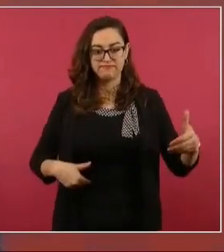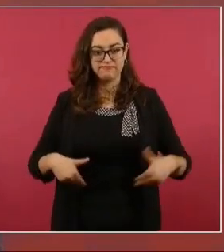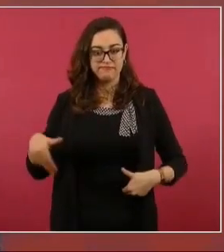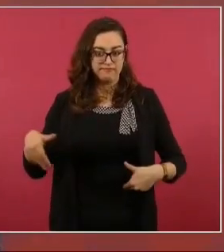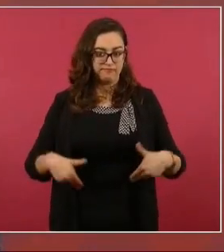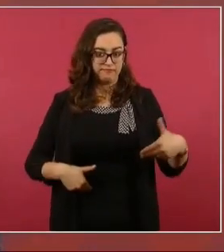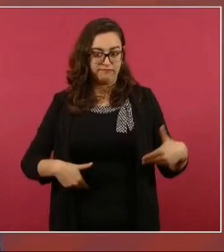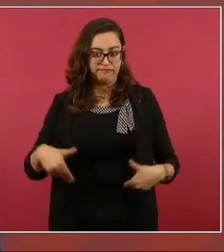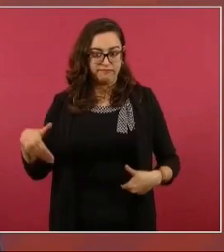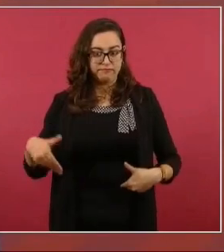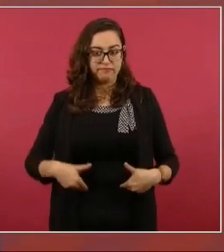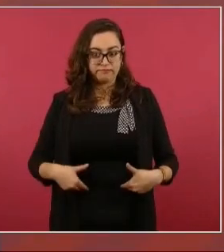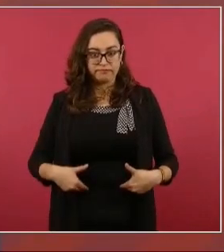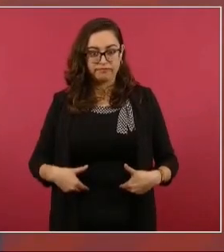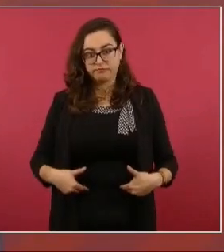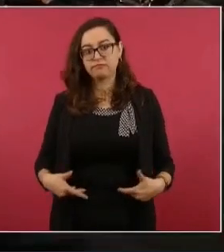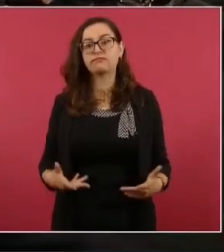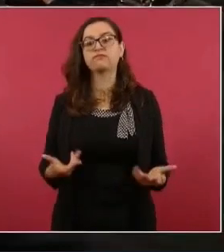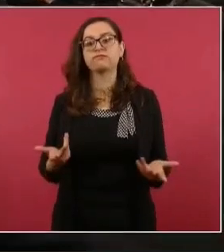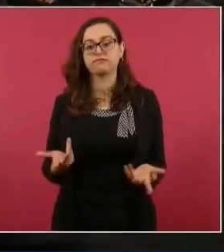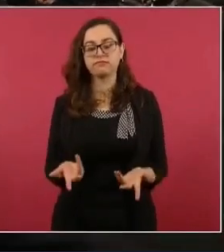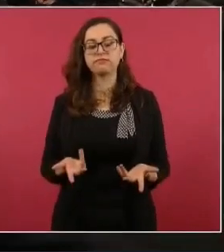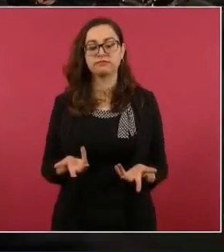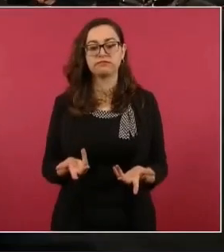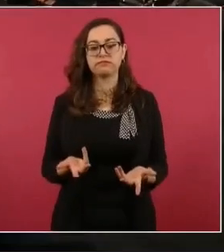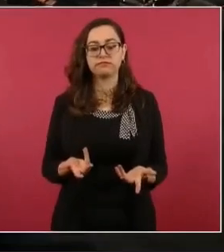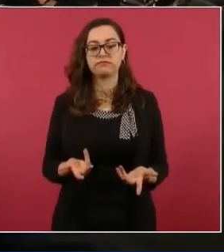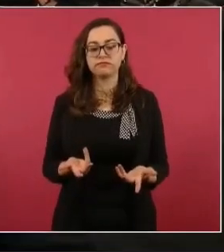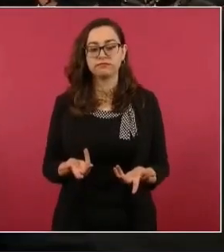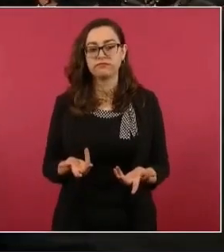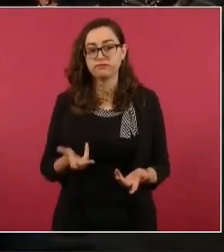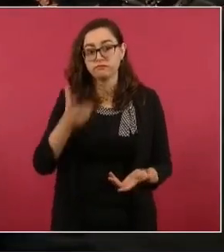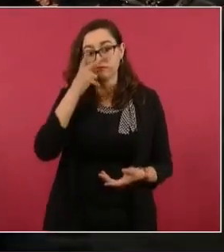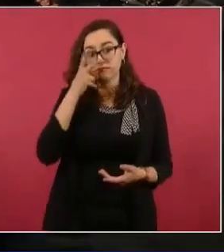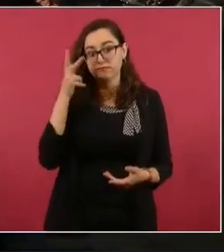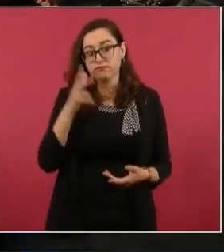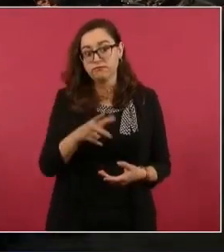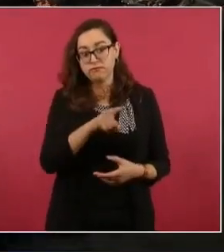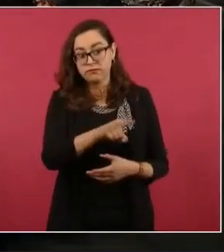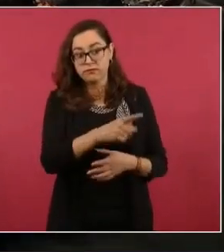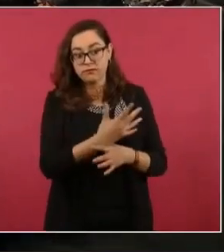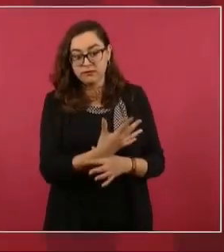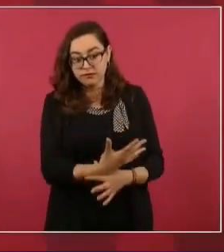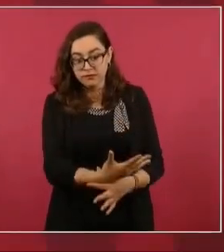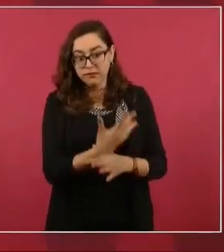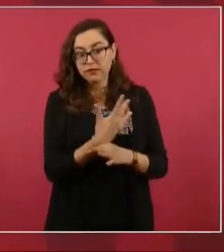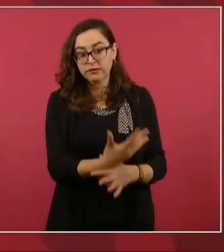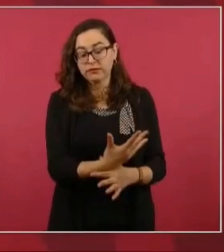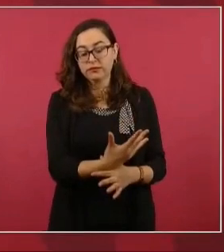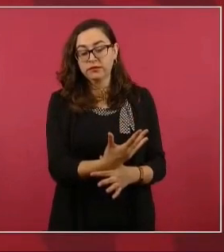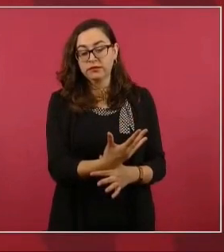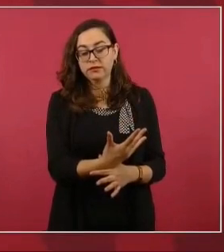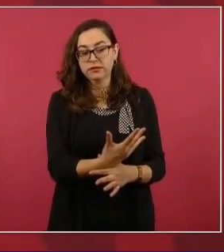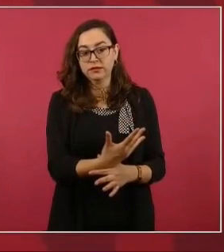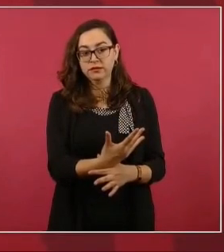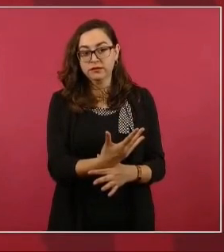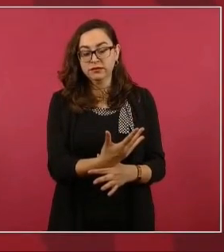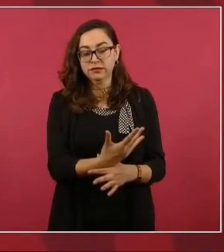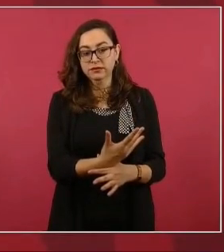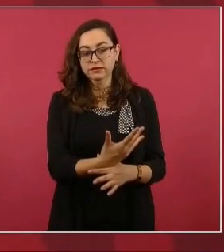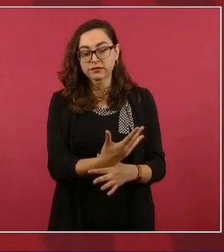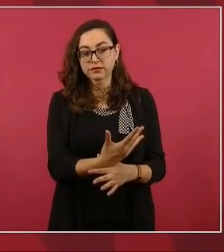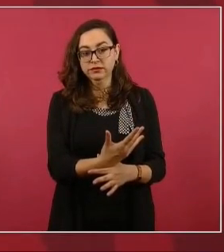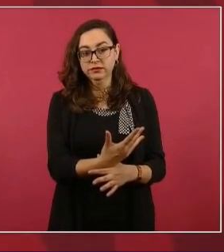molestó, y lo que les dijo Hidalgo cuando estaba el proceso